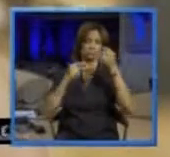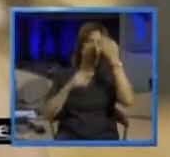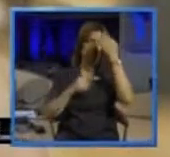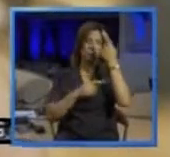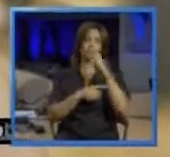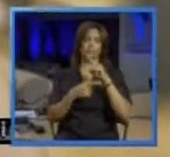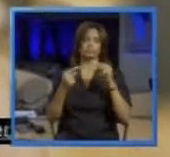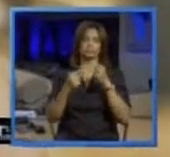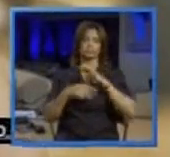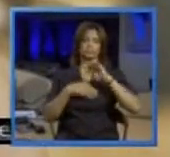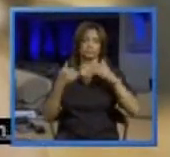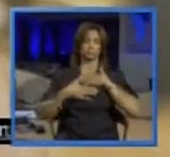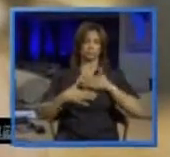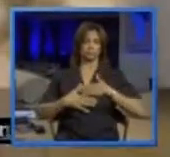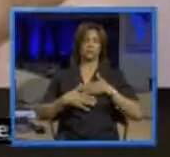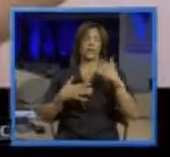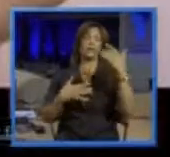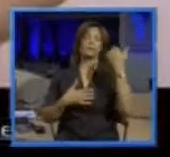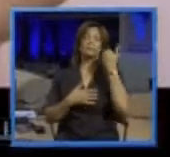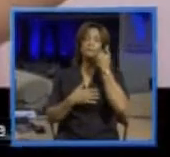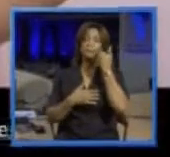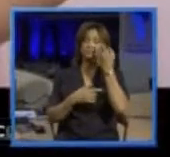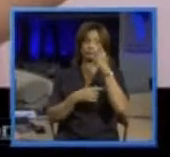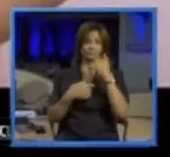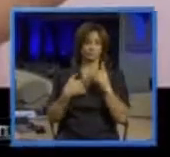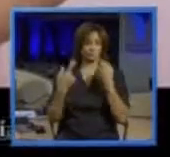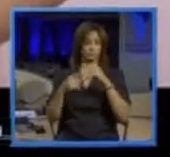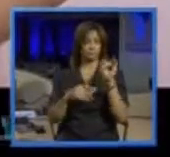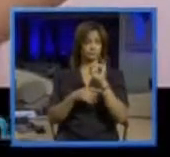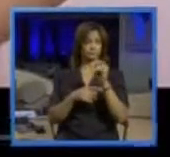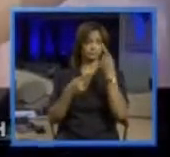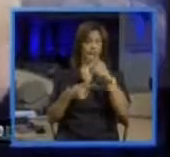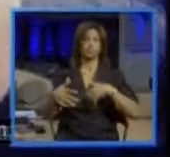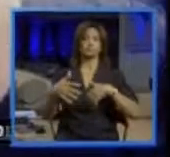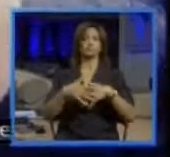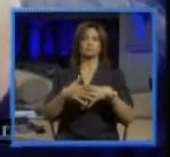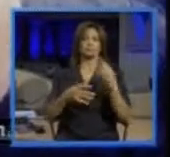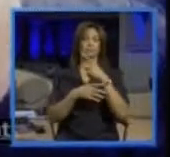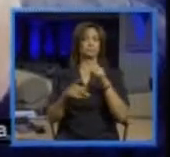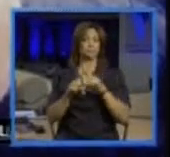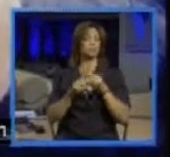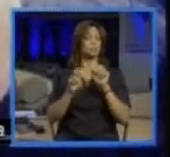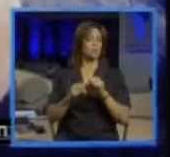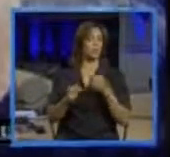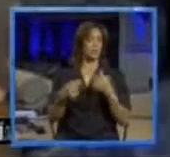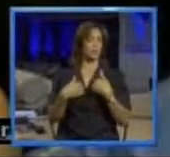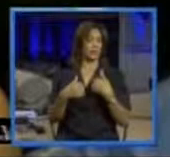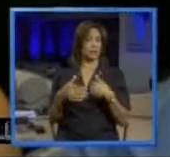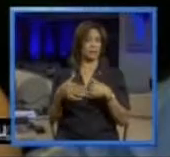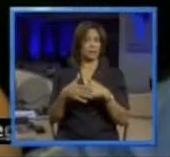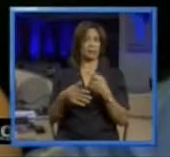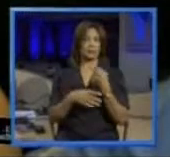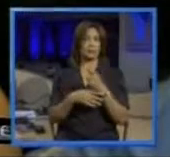dolores por todo el cuerpo y fiebre si usted desarrolla la infección cuando está embarazada el feto también puede desarrollarla